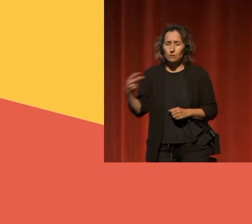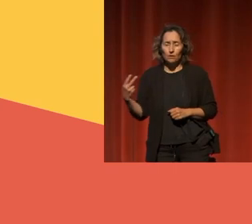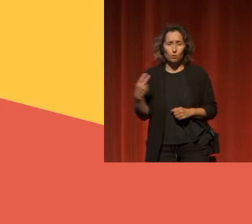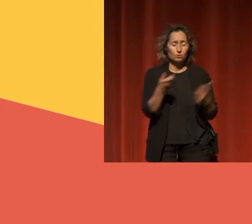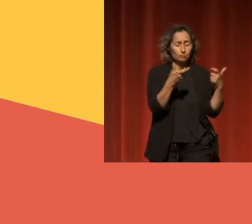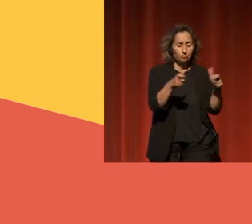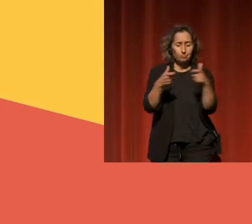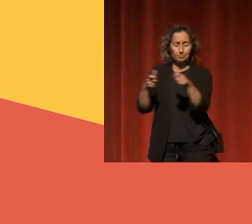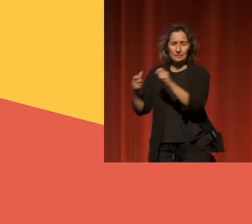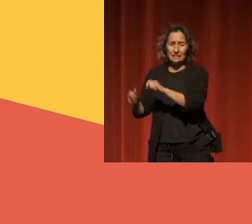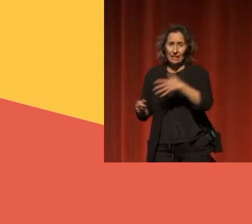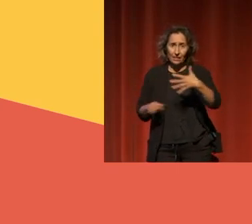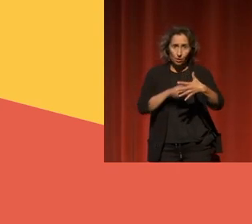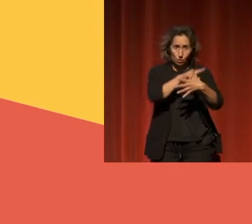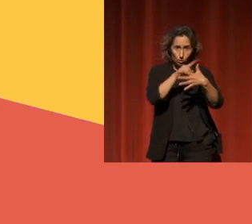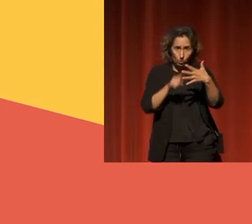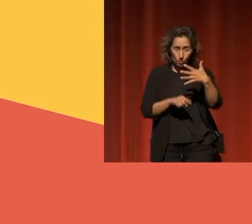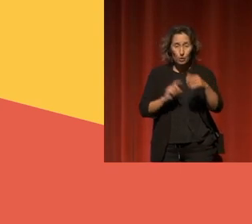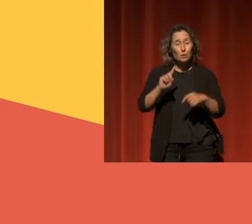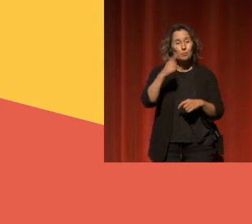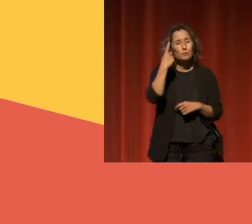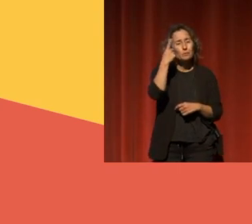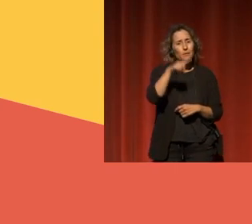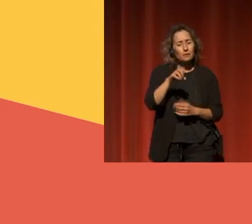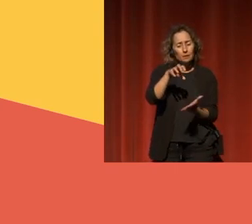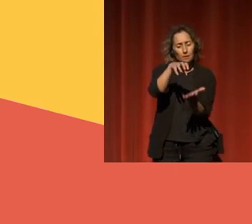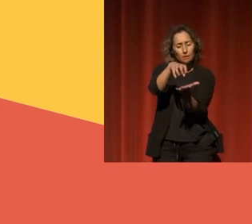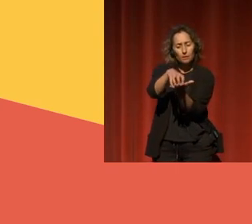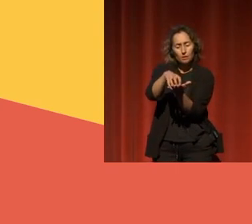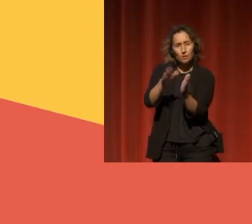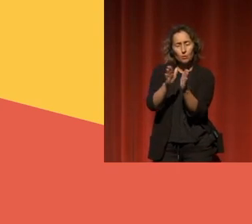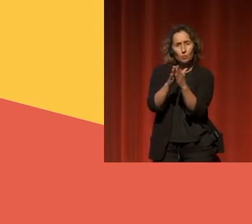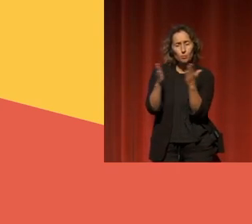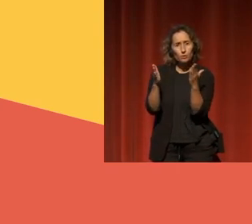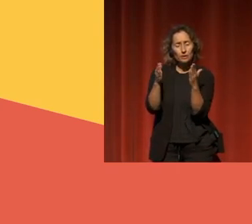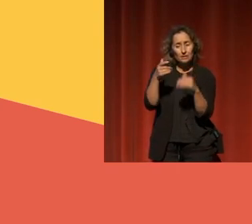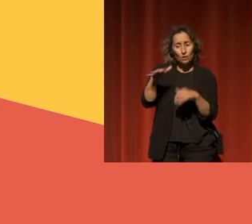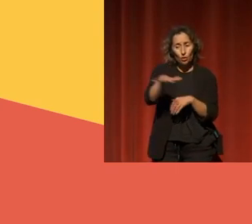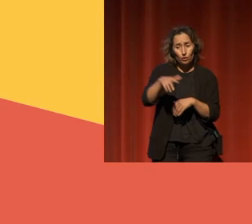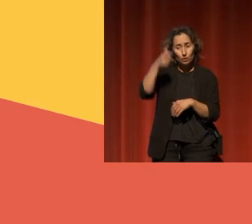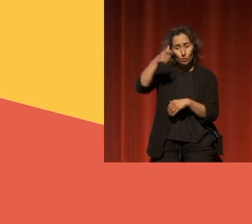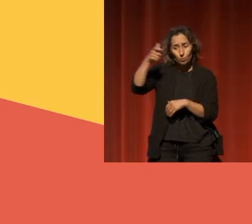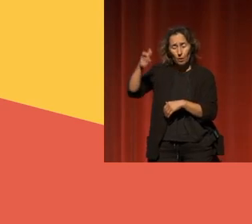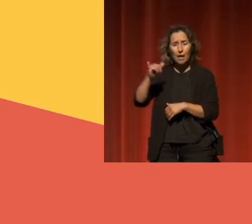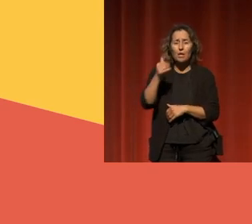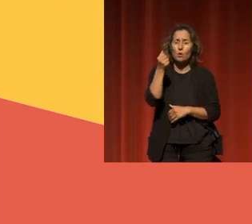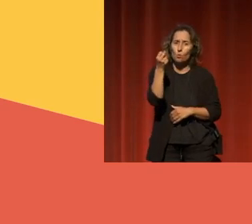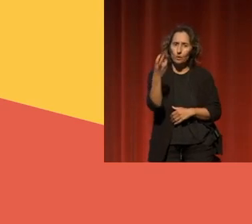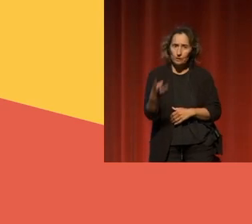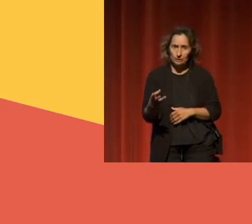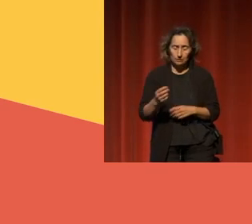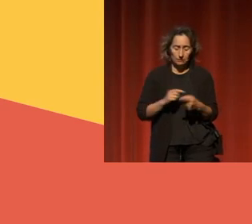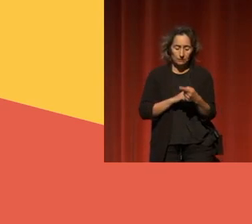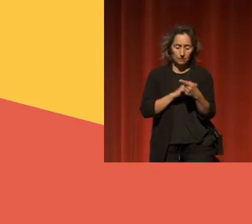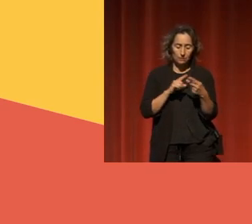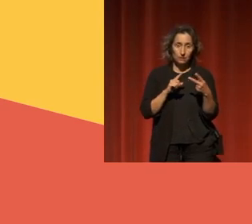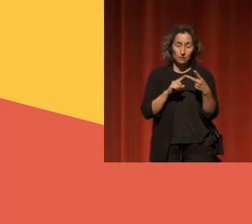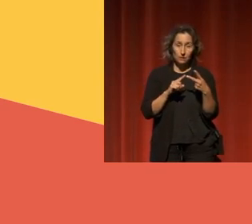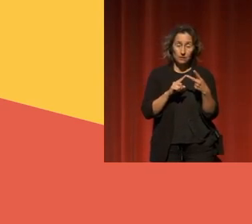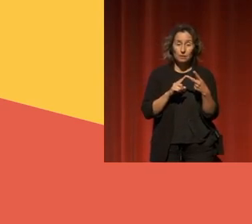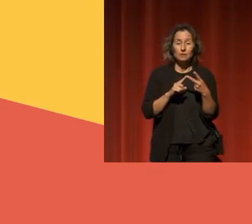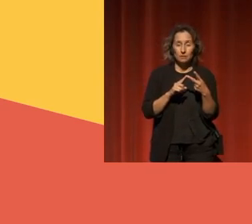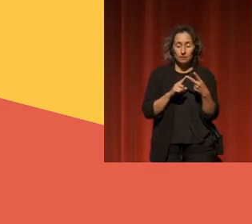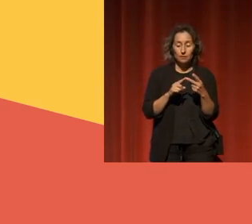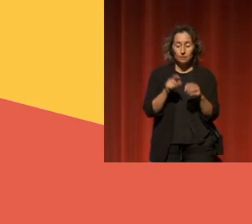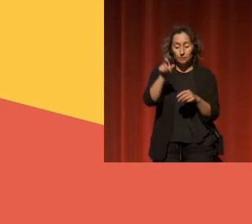primero vamos a ver eh Qué número de bibliotecas públicas en zonas Rurales tenemos vamos a ver algunos datos también sobre las bibliotecas públicas